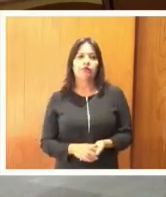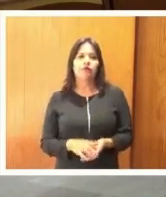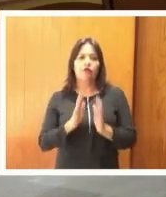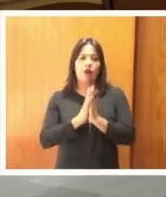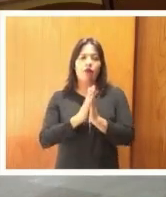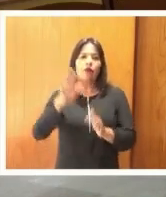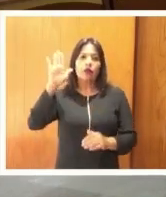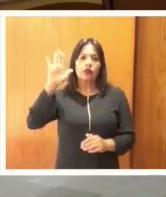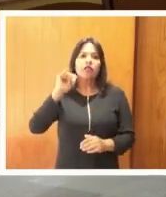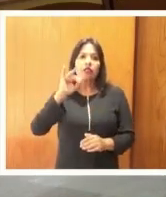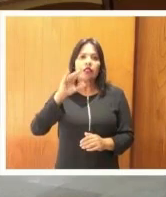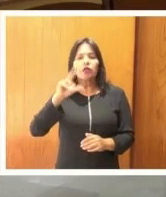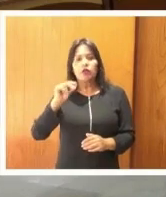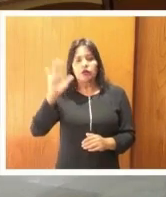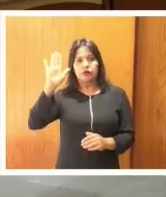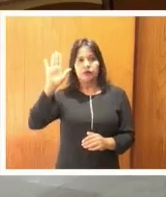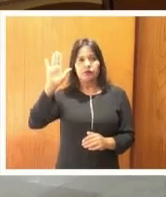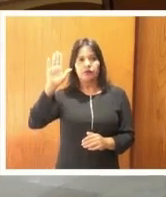favor.